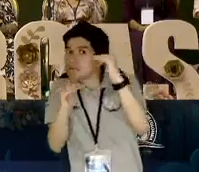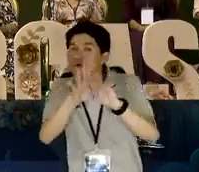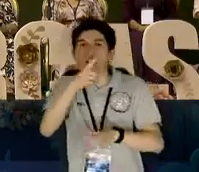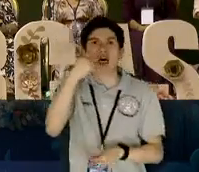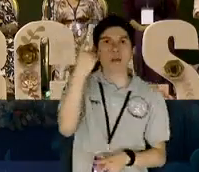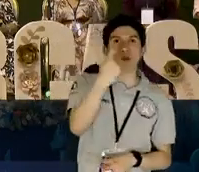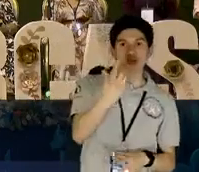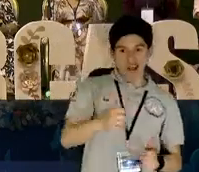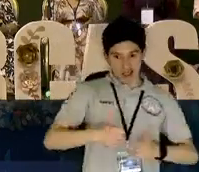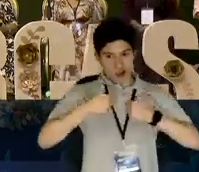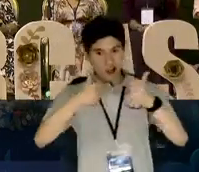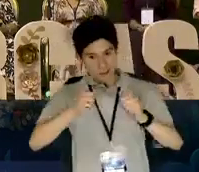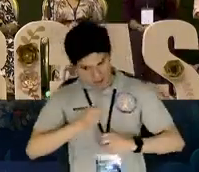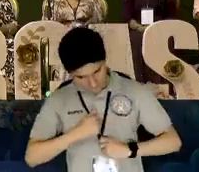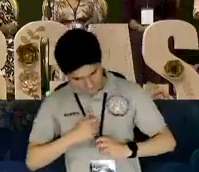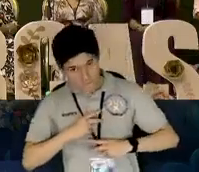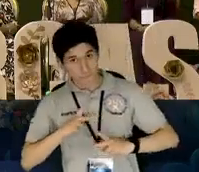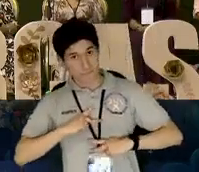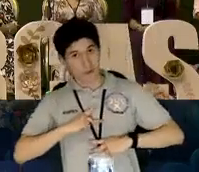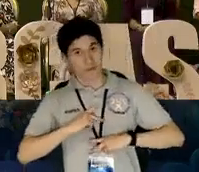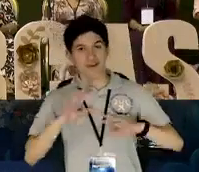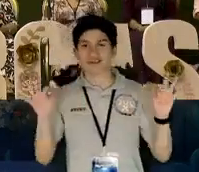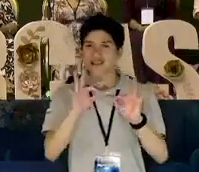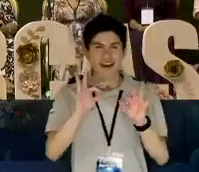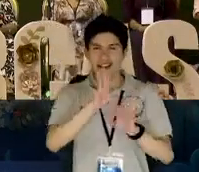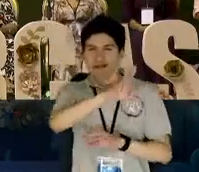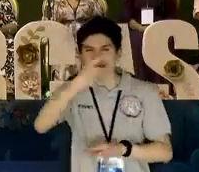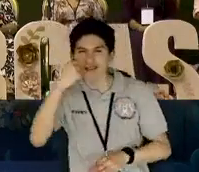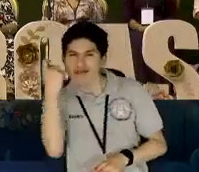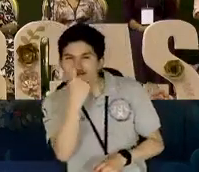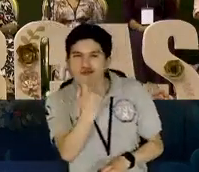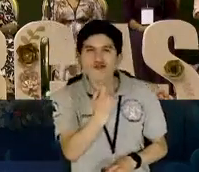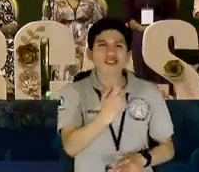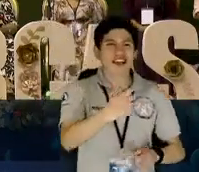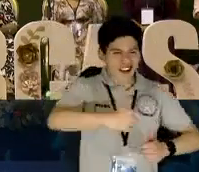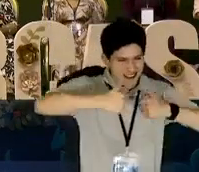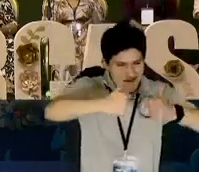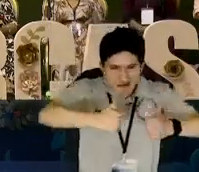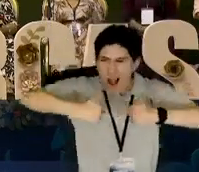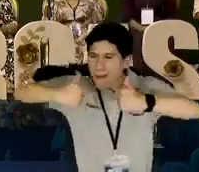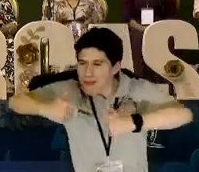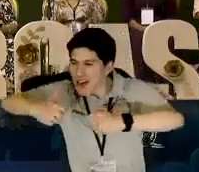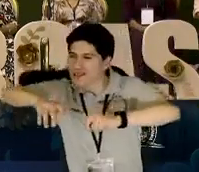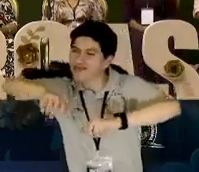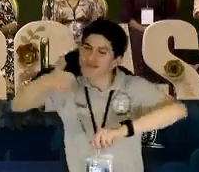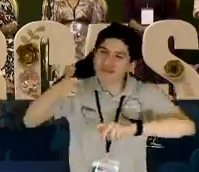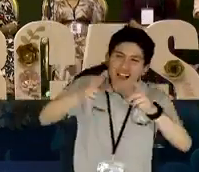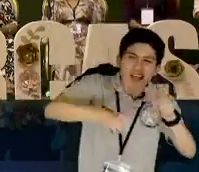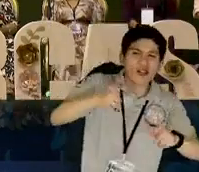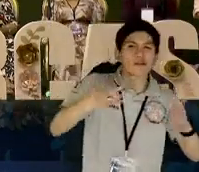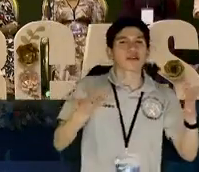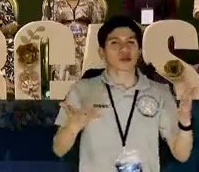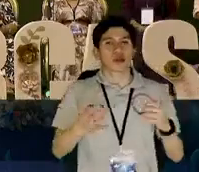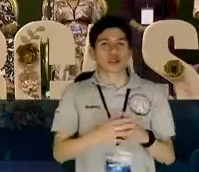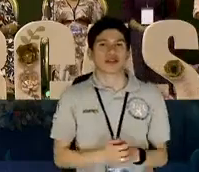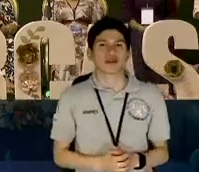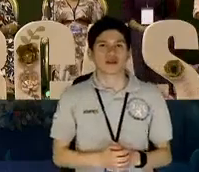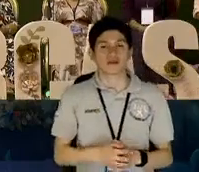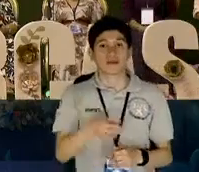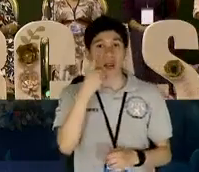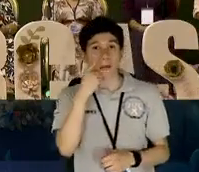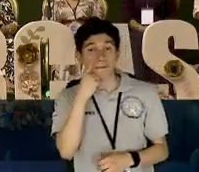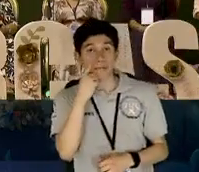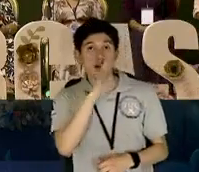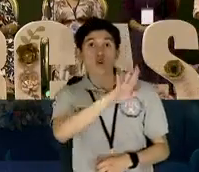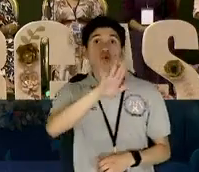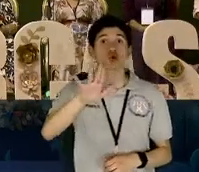sino cada cual también por lo de los otros. Haya pues, escuche esto, haya pues en